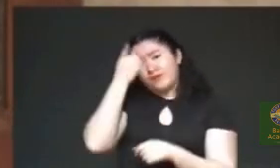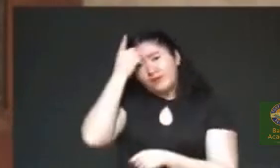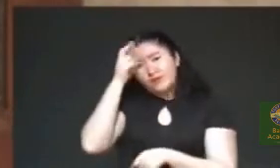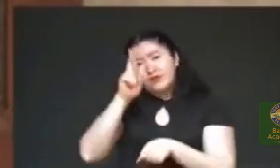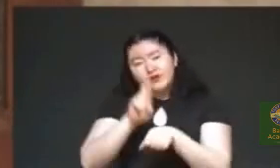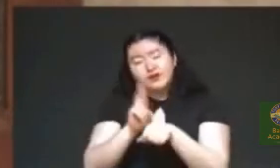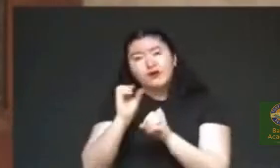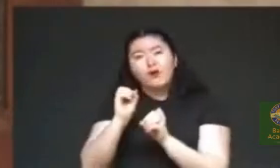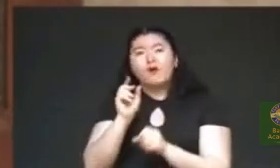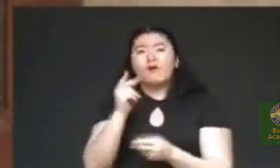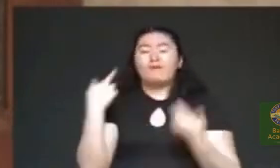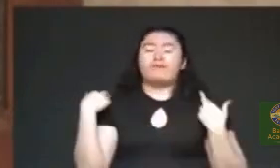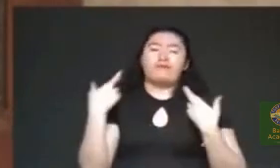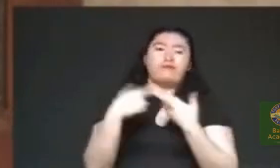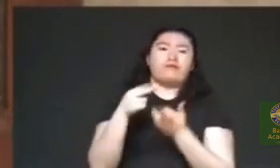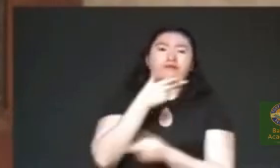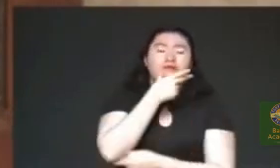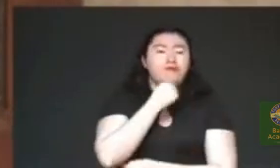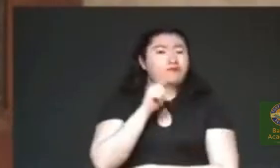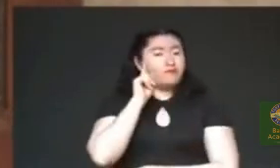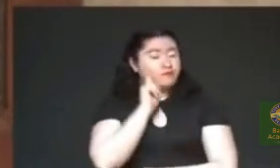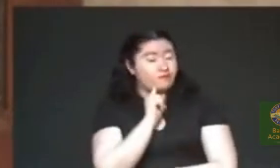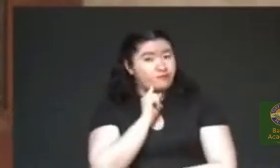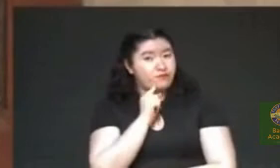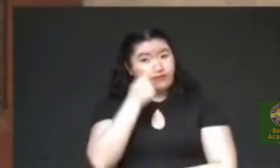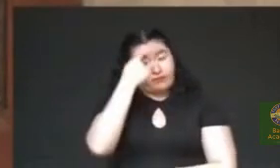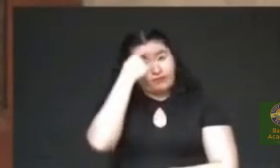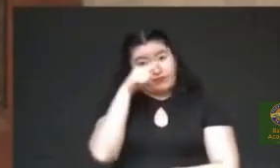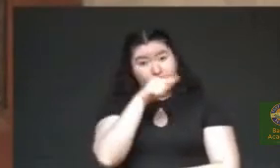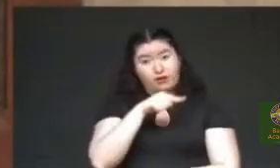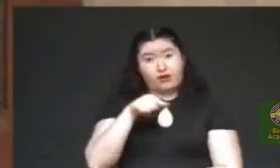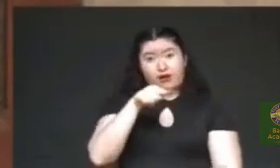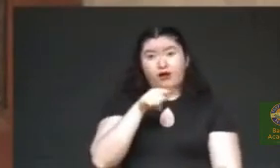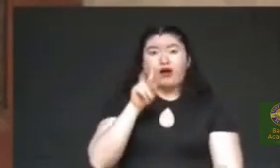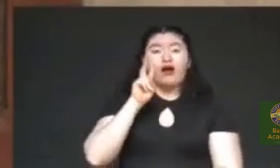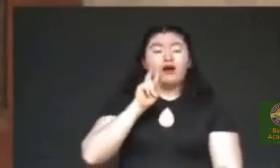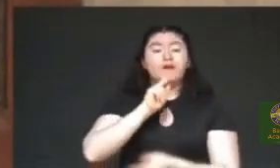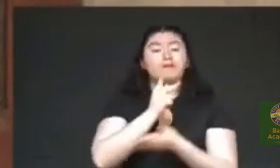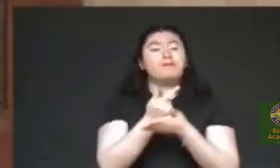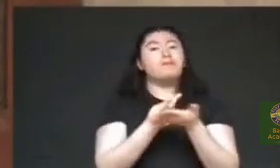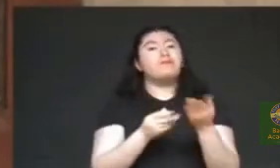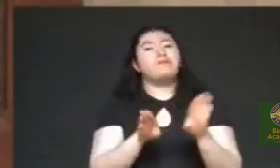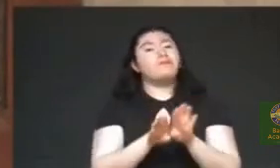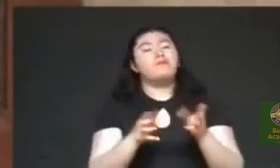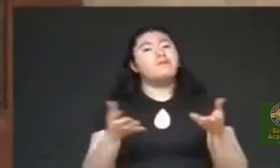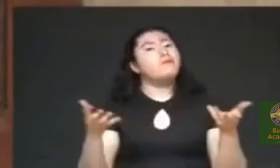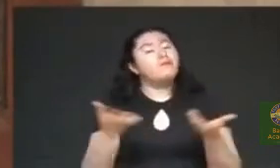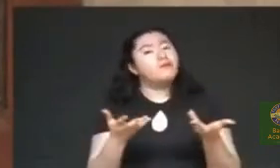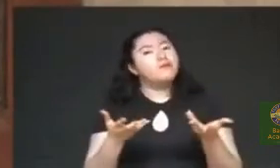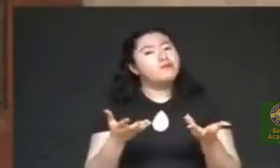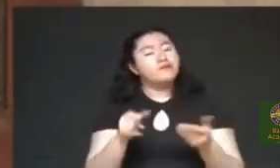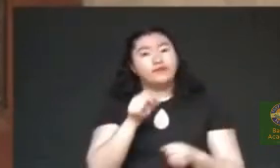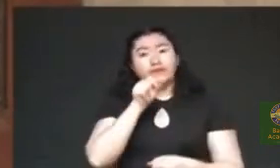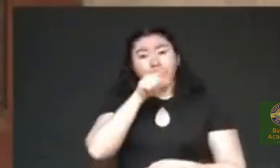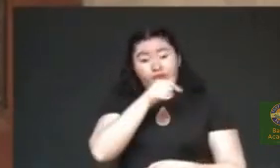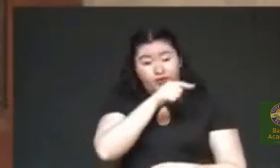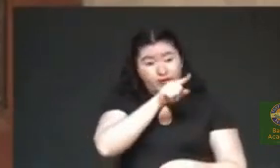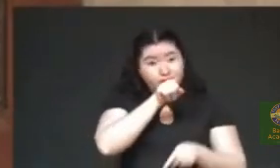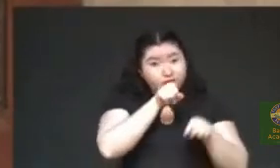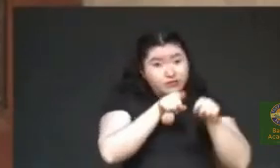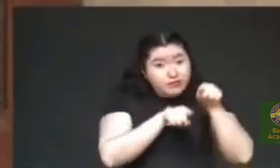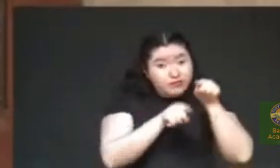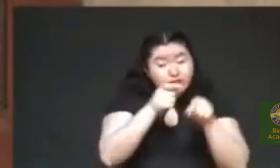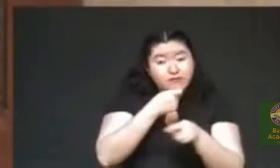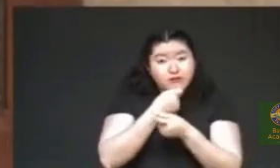la estrategia pedagógica. ¿Para qué? Para mantener los aprendizajes, dependiendo de qué, de las condiciones de cada